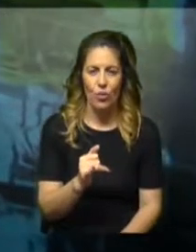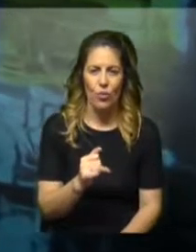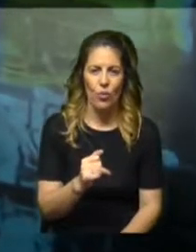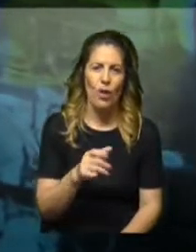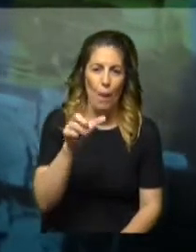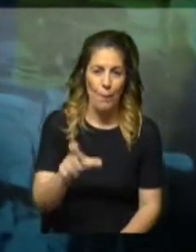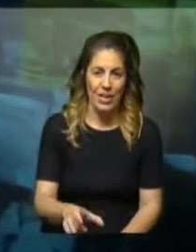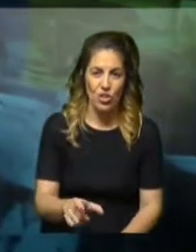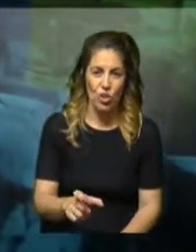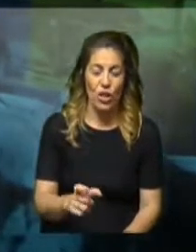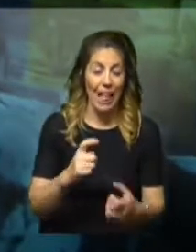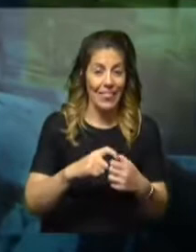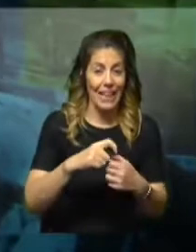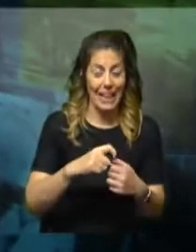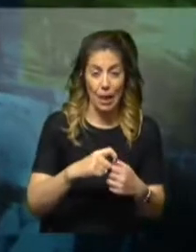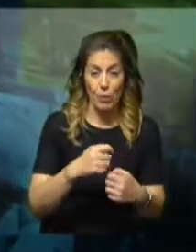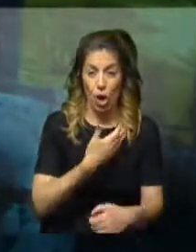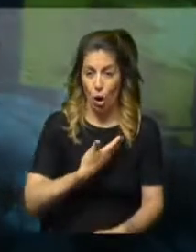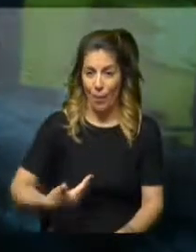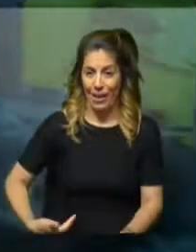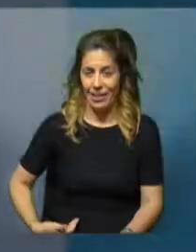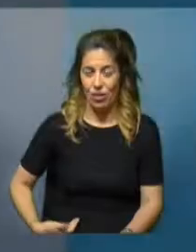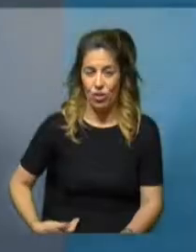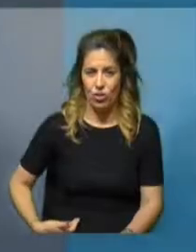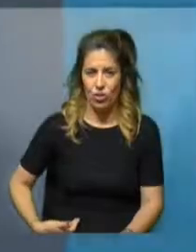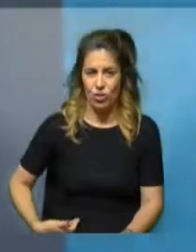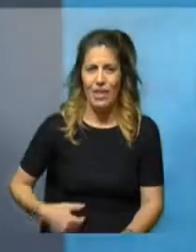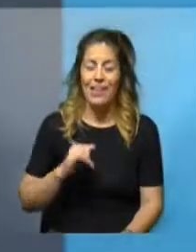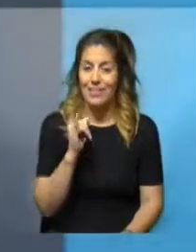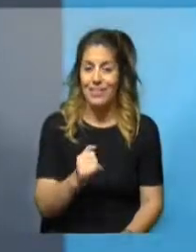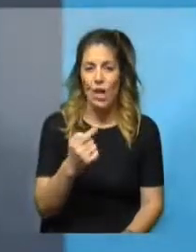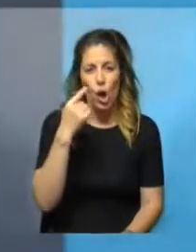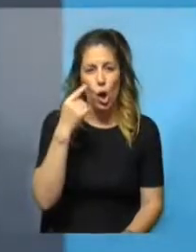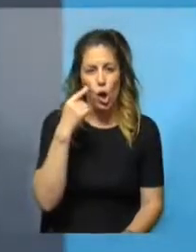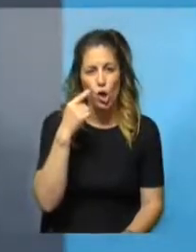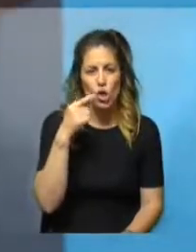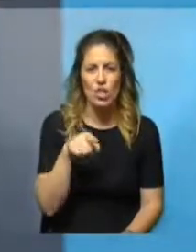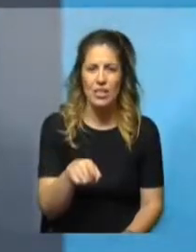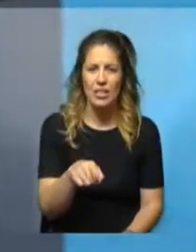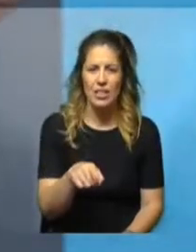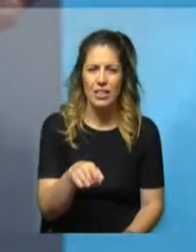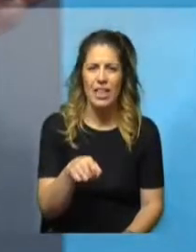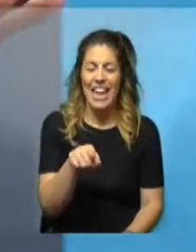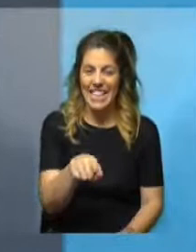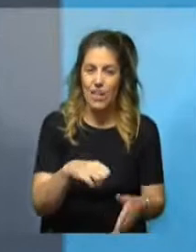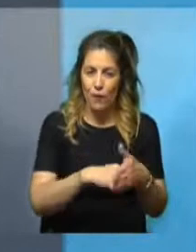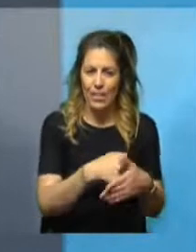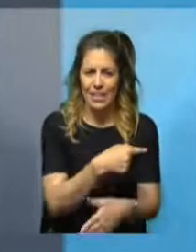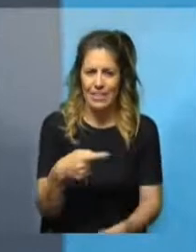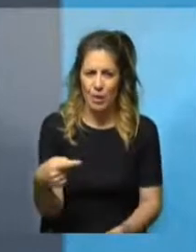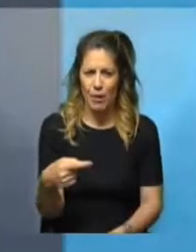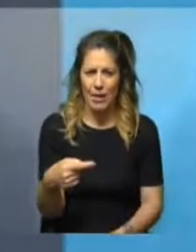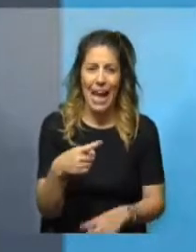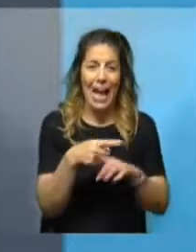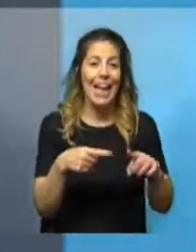del gremio de los maestros es que sí un crack Yo lo conocí muy poquito de hecho creo que ese fin de semana era era el tío